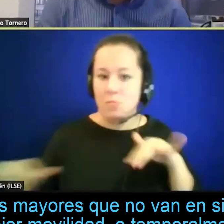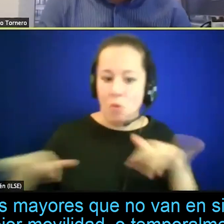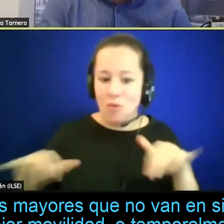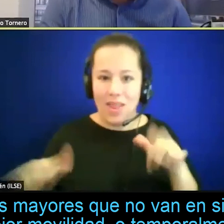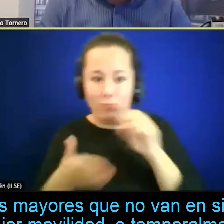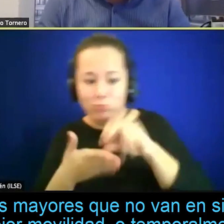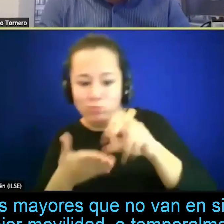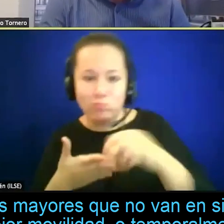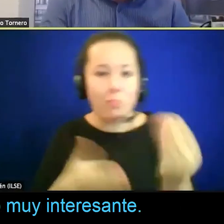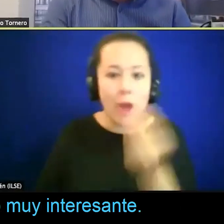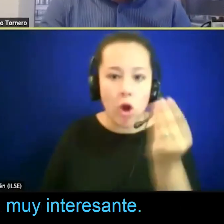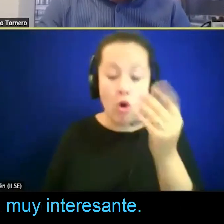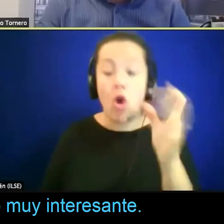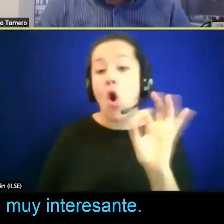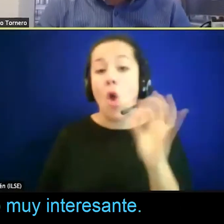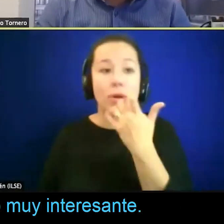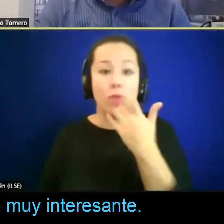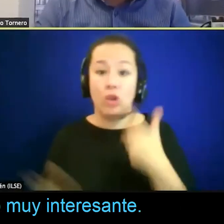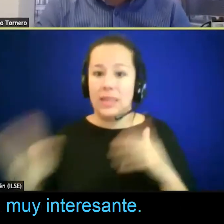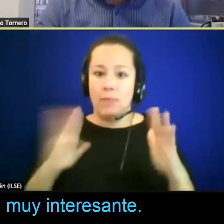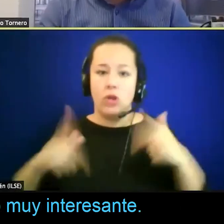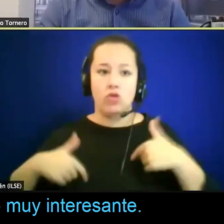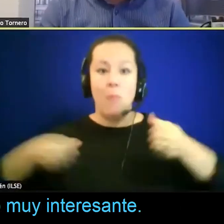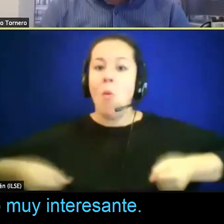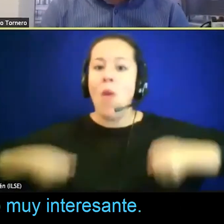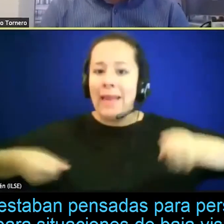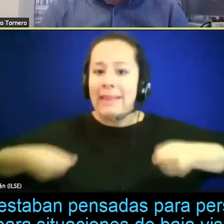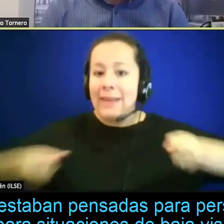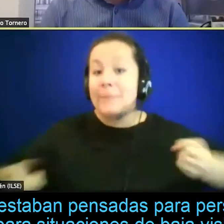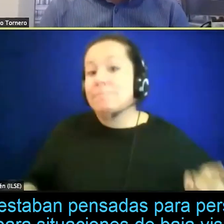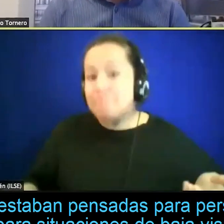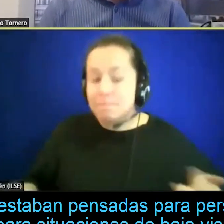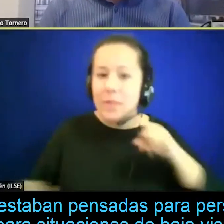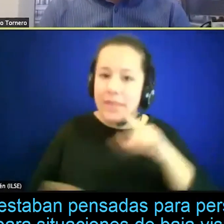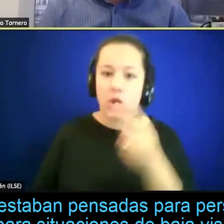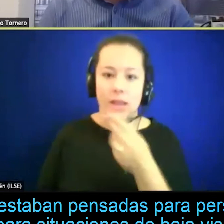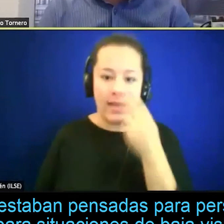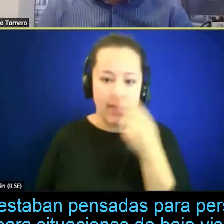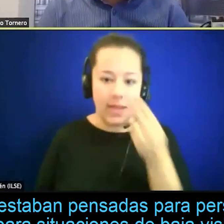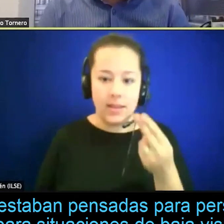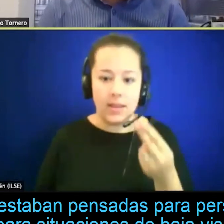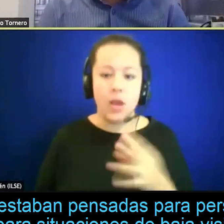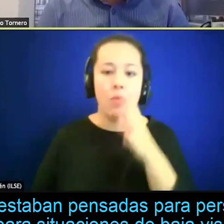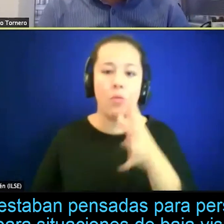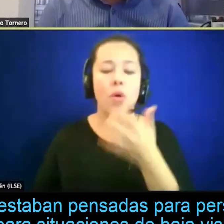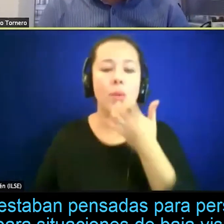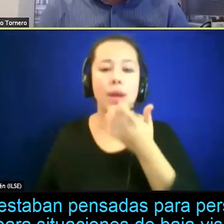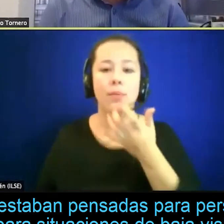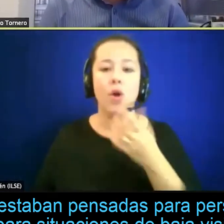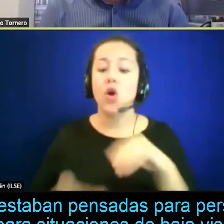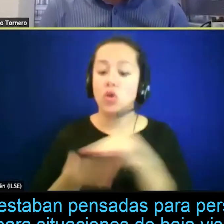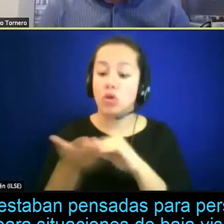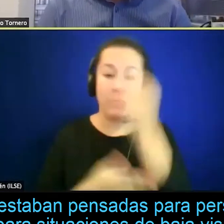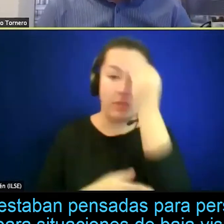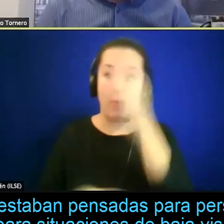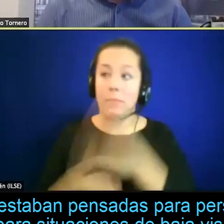que temporalmente tienes. Eso ha sido un punto muy interesante porque, por ejemplo, soluciones que estaban pensadas para personas